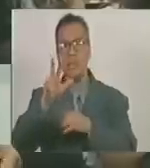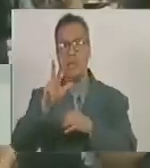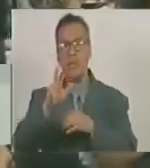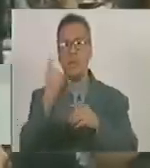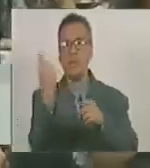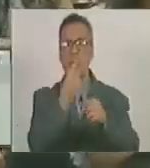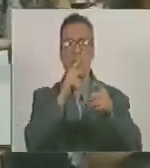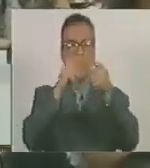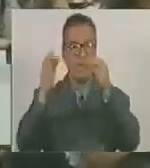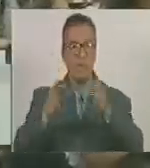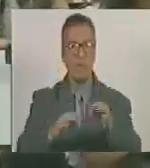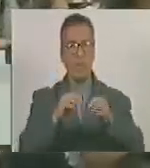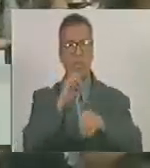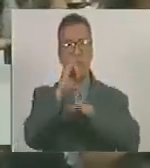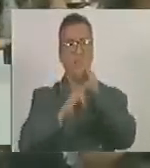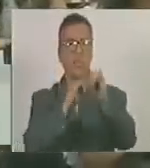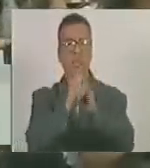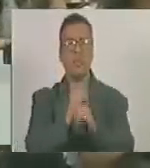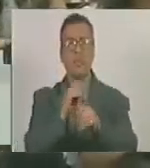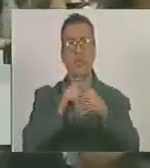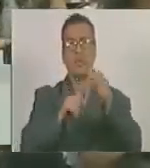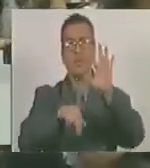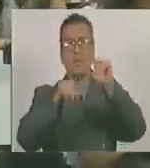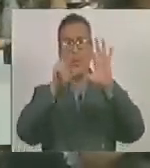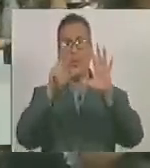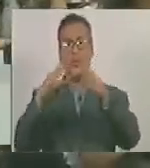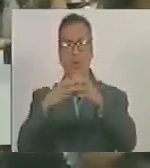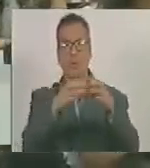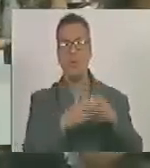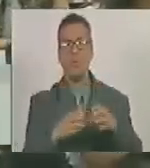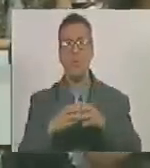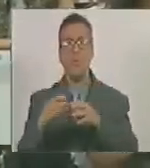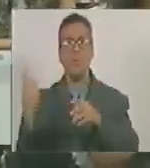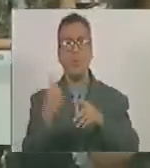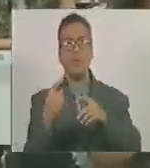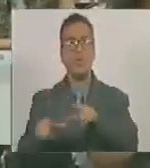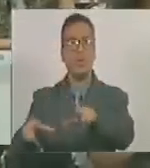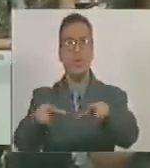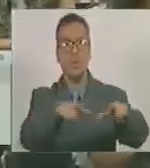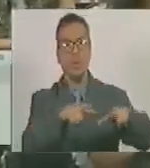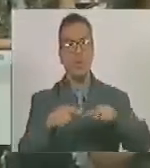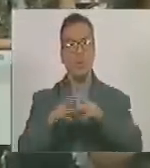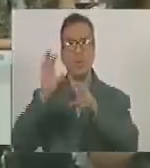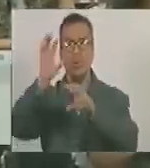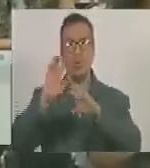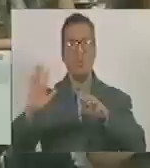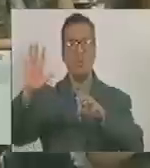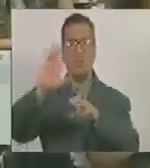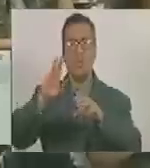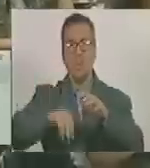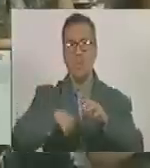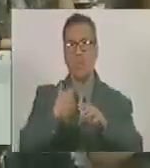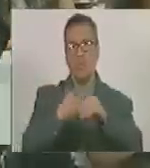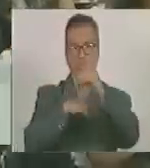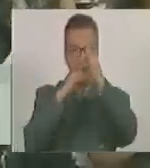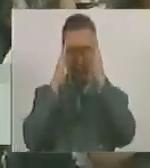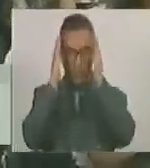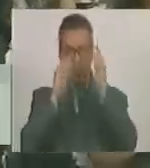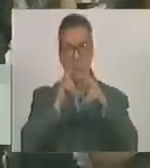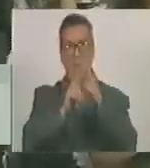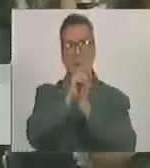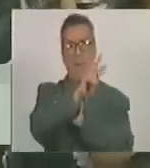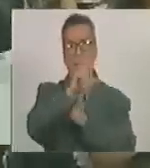internacionales, con 18 agrupaciones que giraron en todo el país, que tuvieron la capacidad de atender